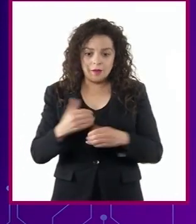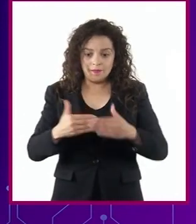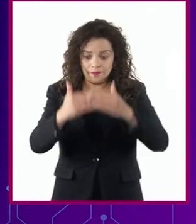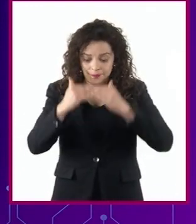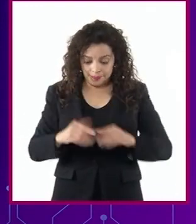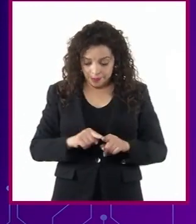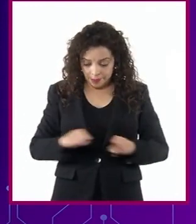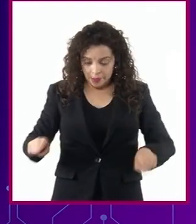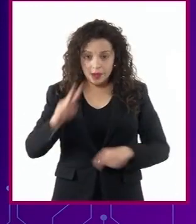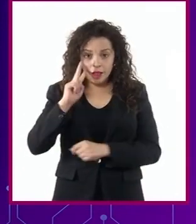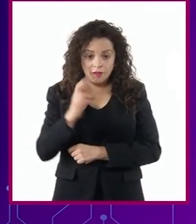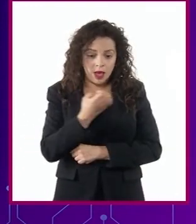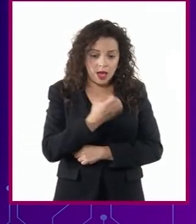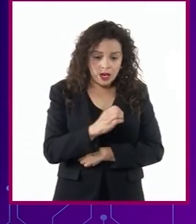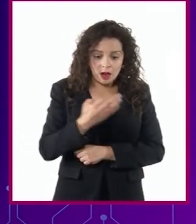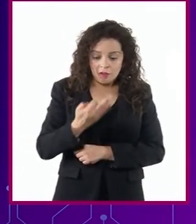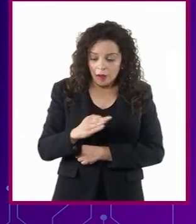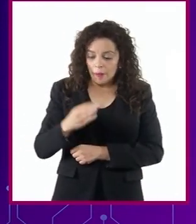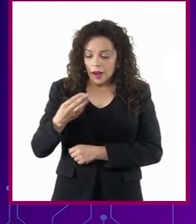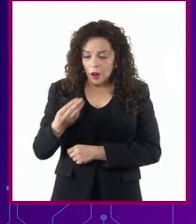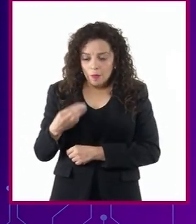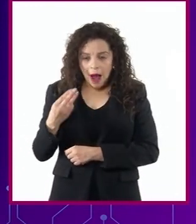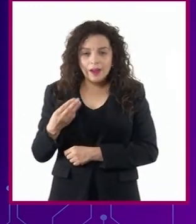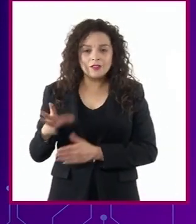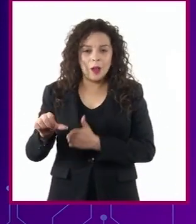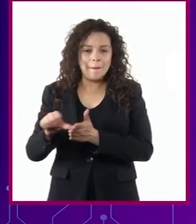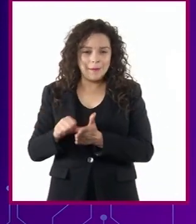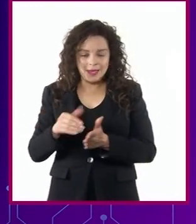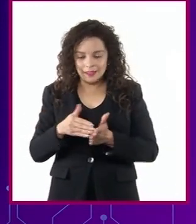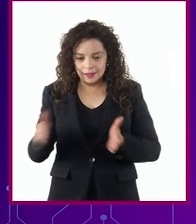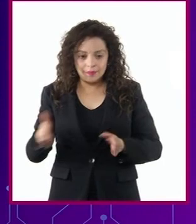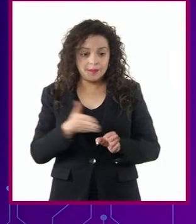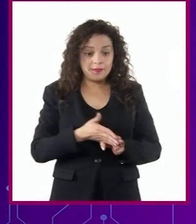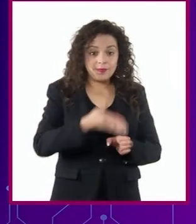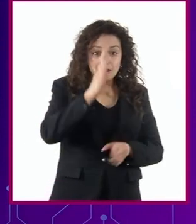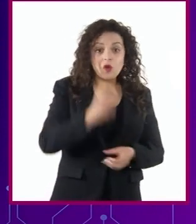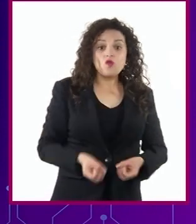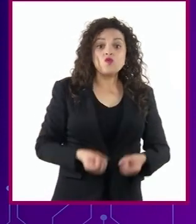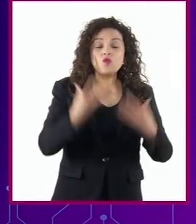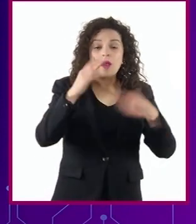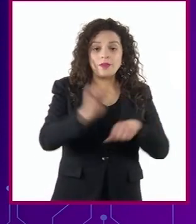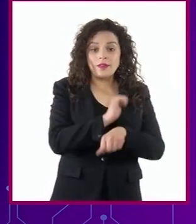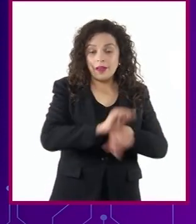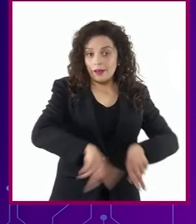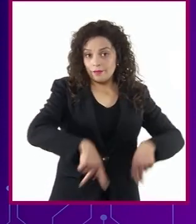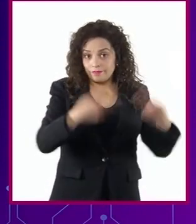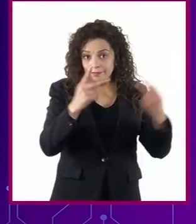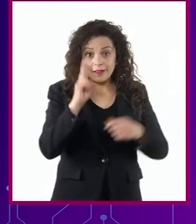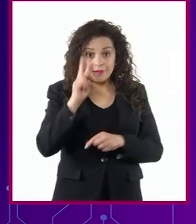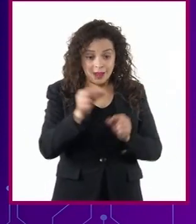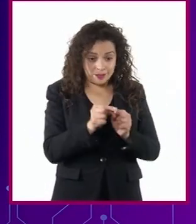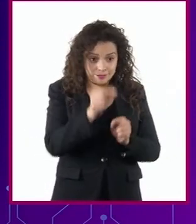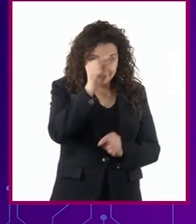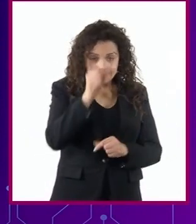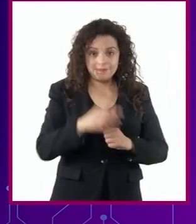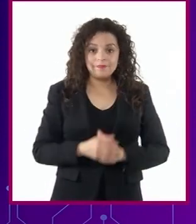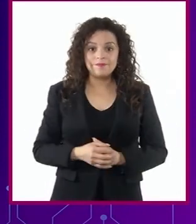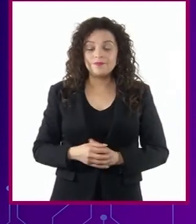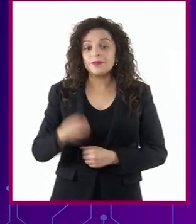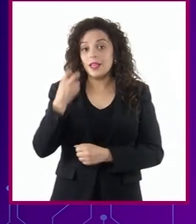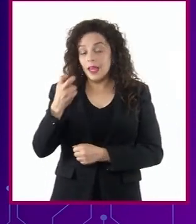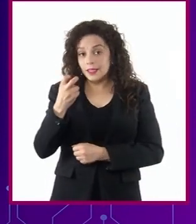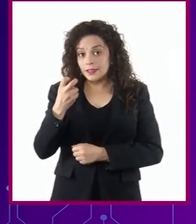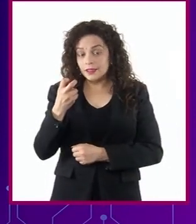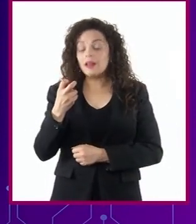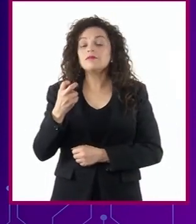los meses y en el eje vertical se encuentra la cantidad de automóviles vendidos. El punto relaciona la cantidad de automóviles